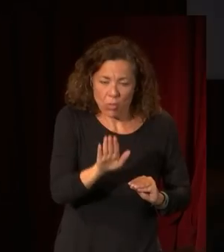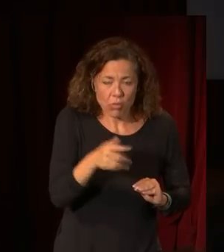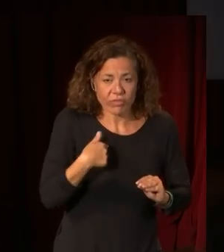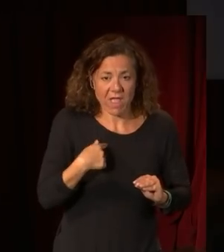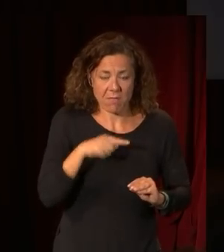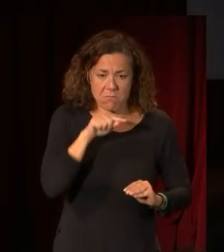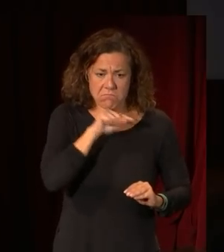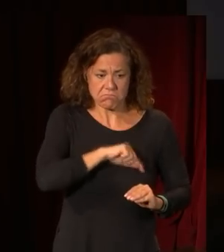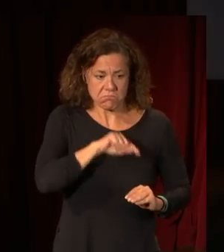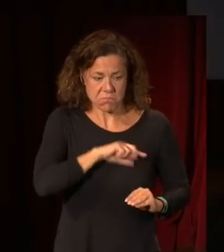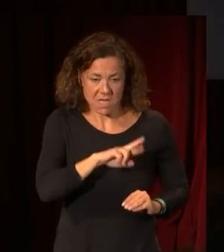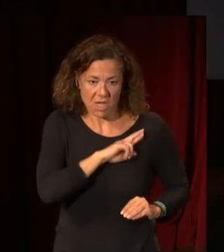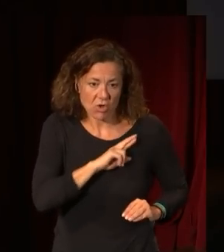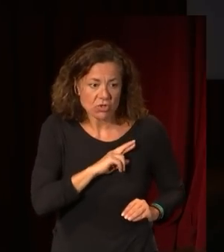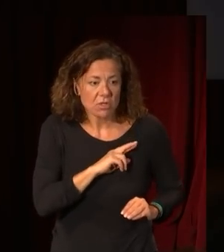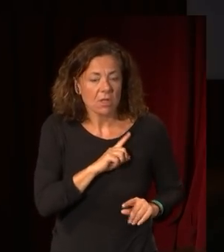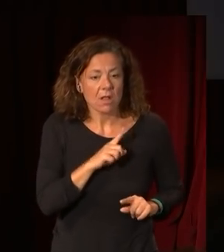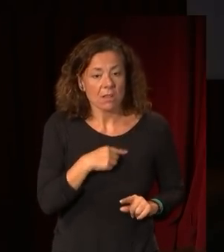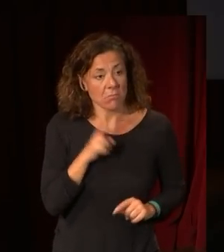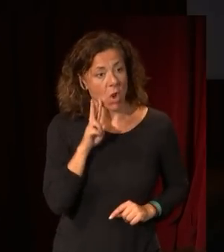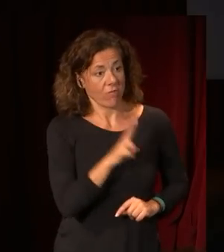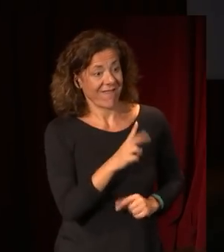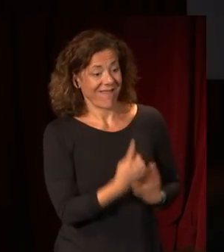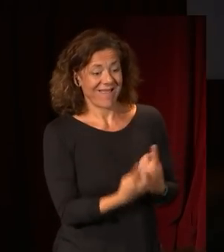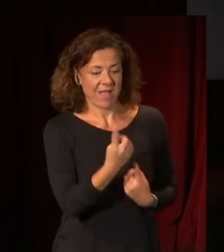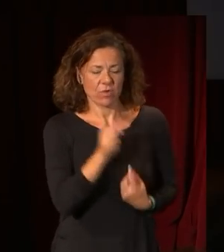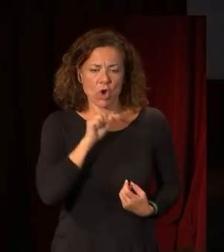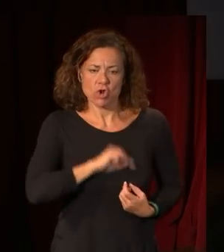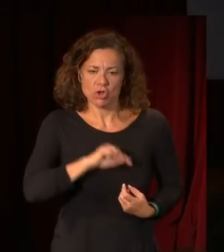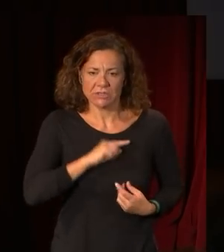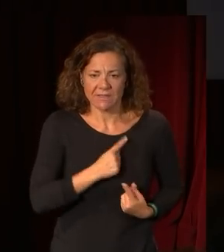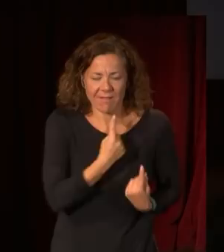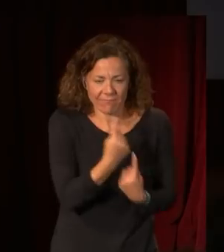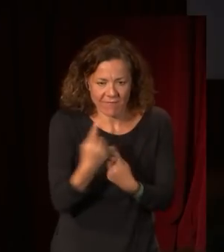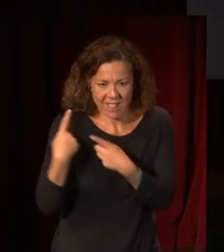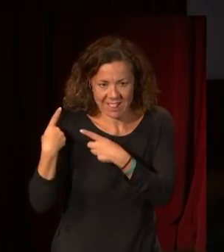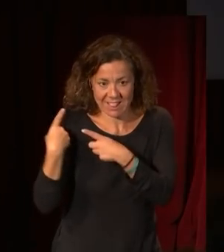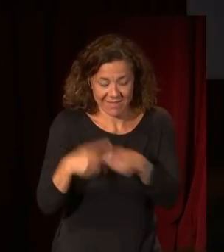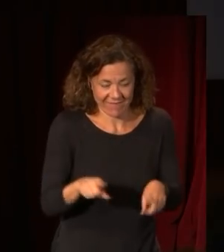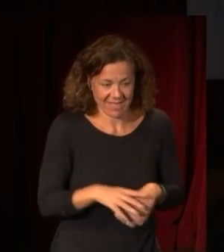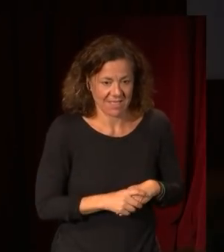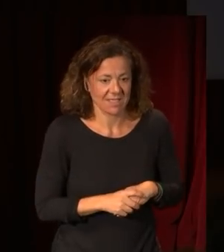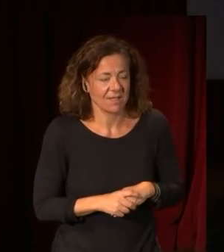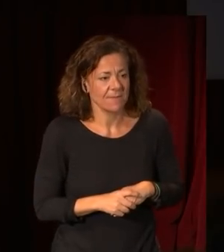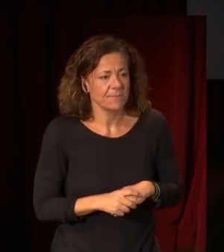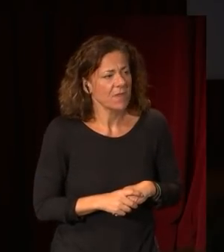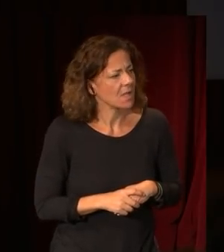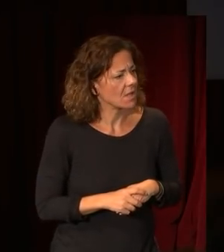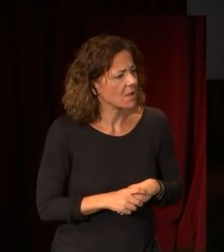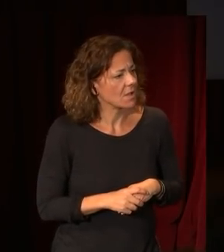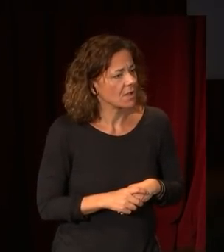aproximación a la obra a partir de su propia a su propio poner un background su propio